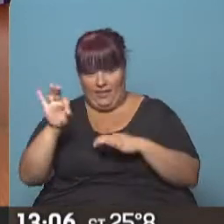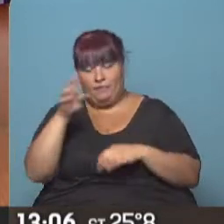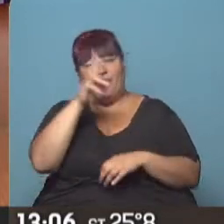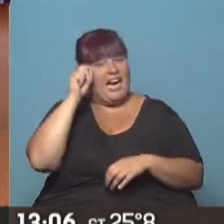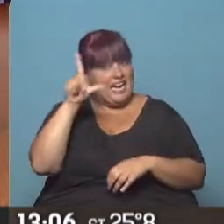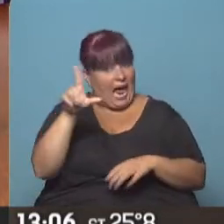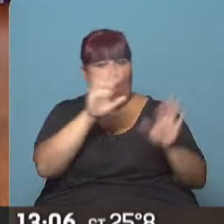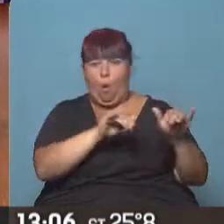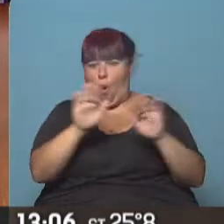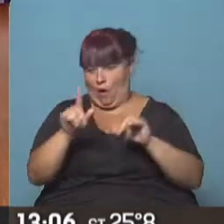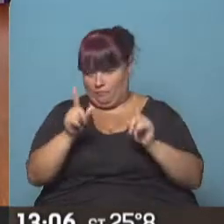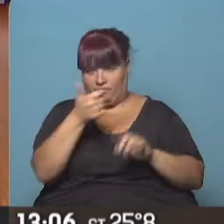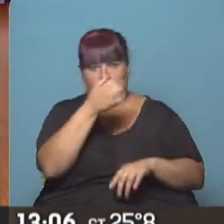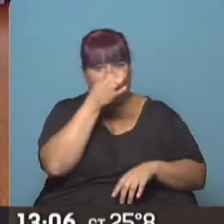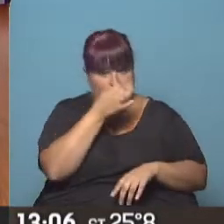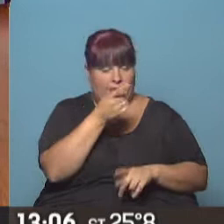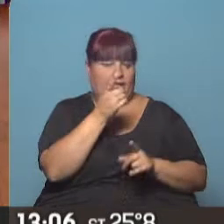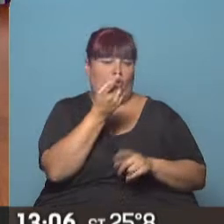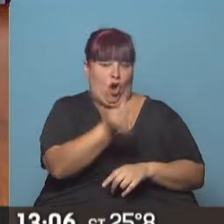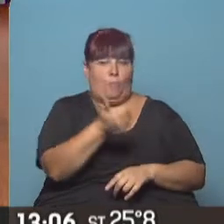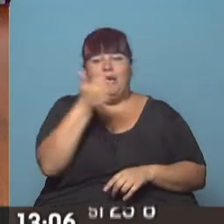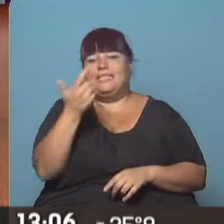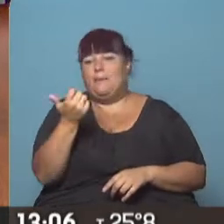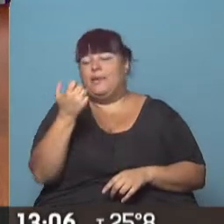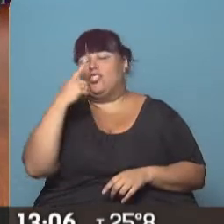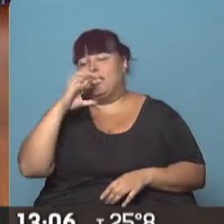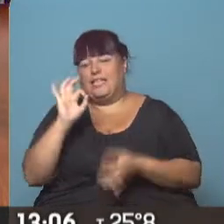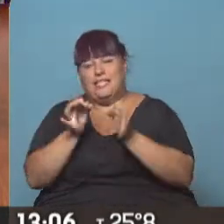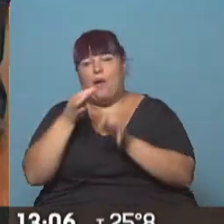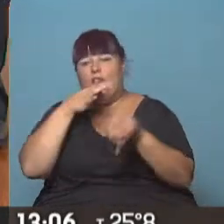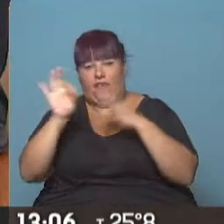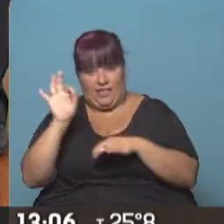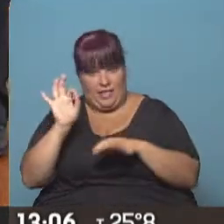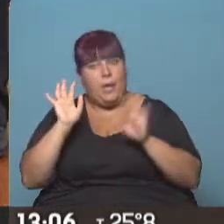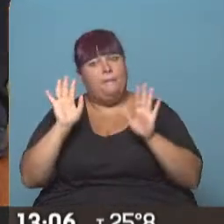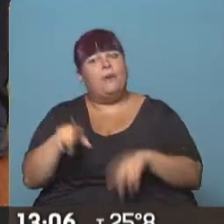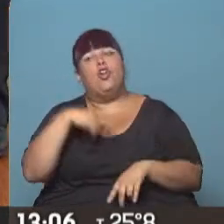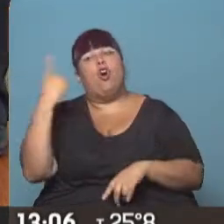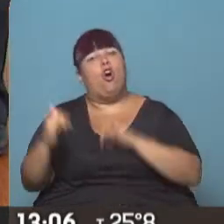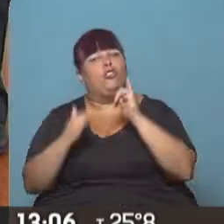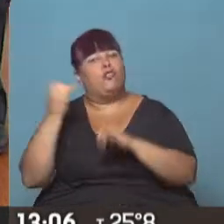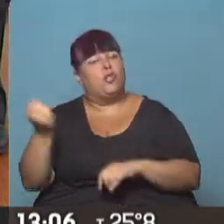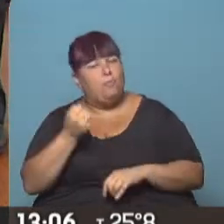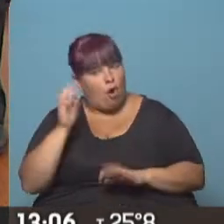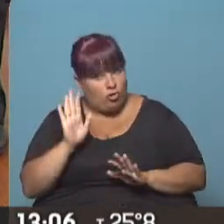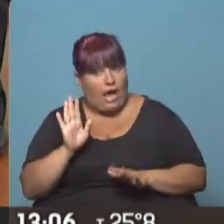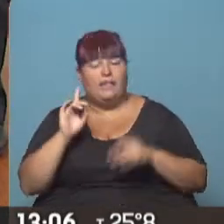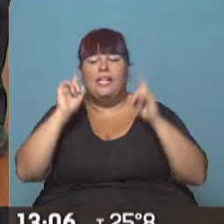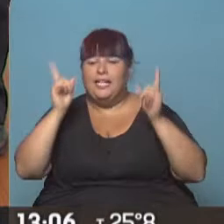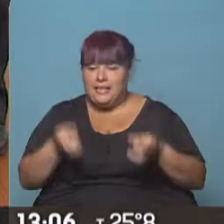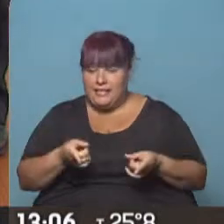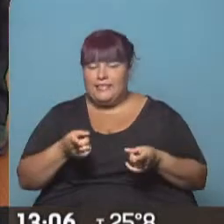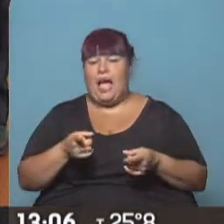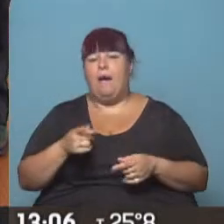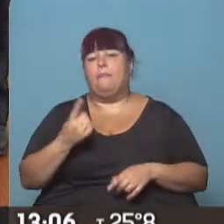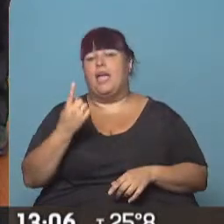que el real está igual, 6.20 para la compra, 6.70 para la venta. Pero otra noticia importante, y que también involucra